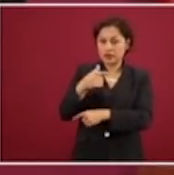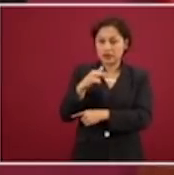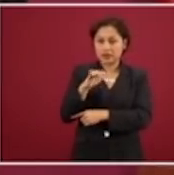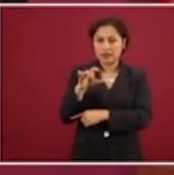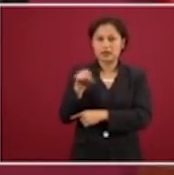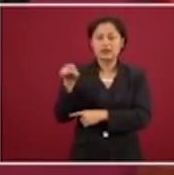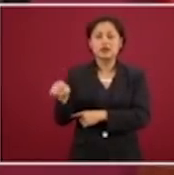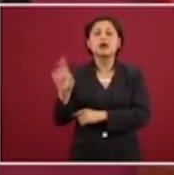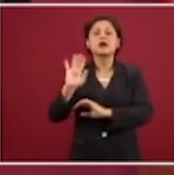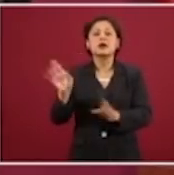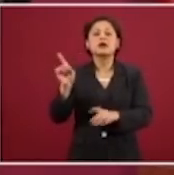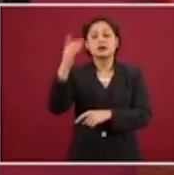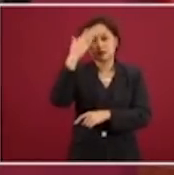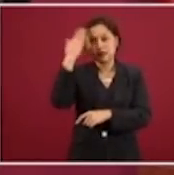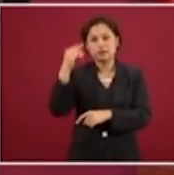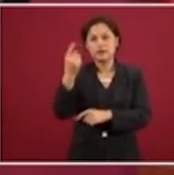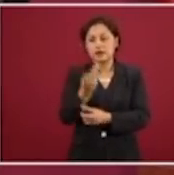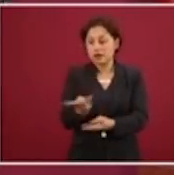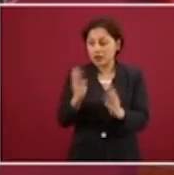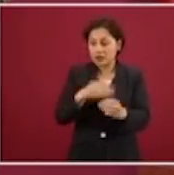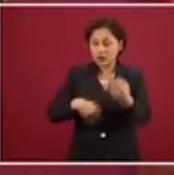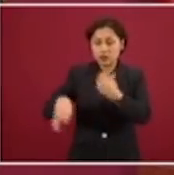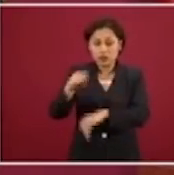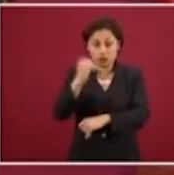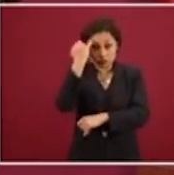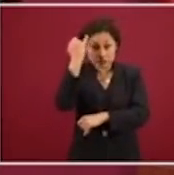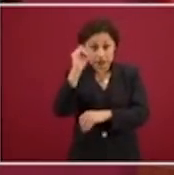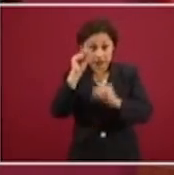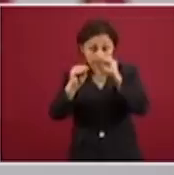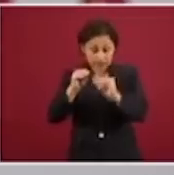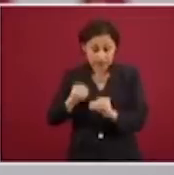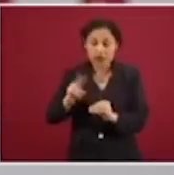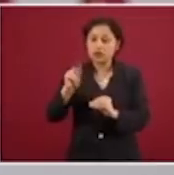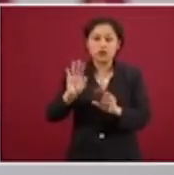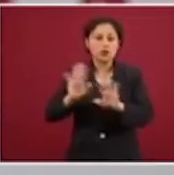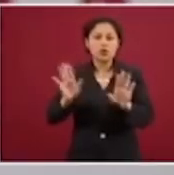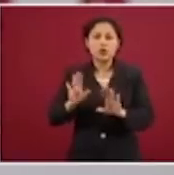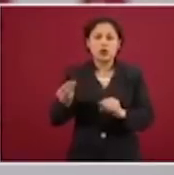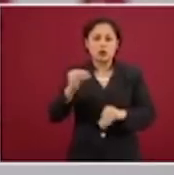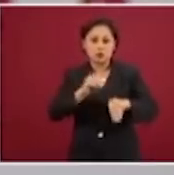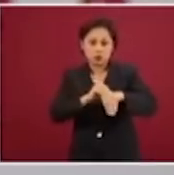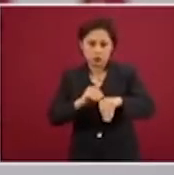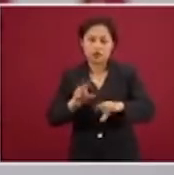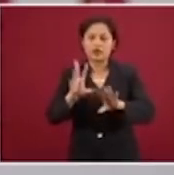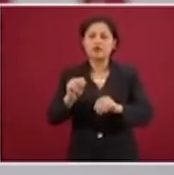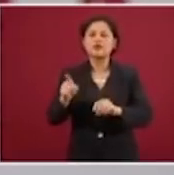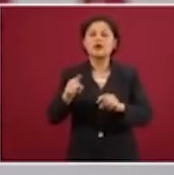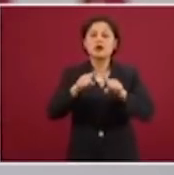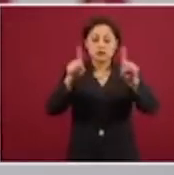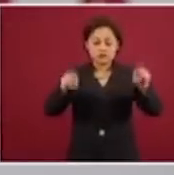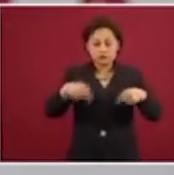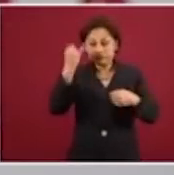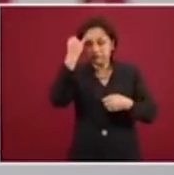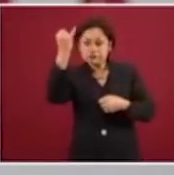los prototipos eran realmente prototipos, sino eran lo que se llama maquetas, y la diferencia estriba en que los